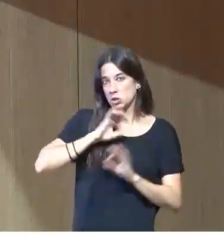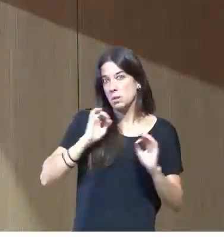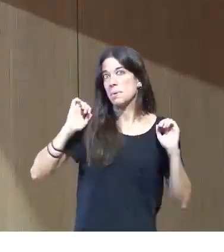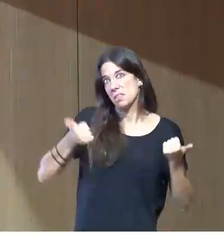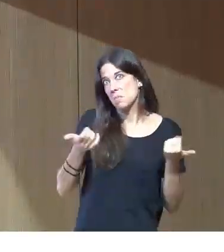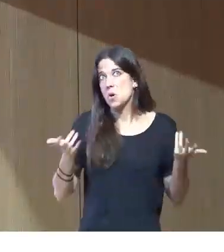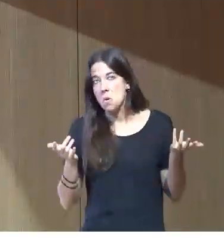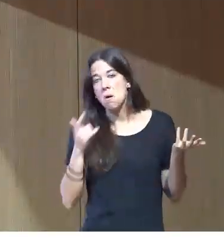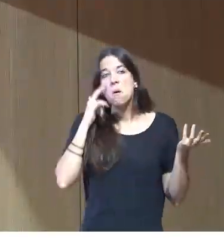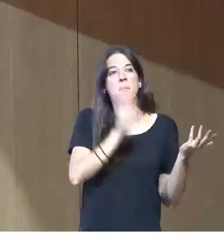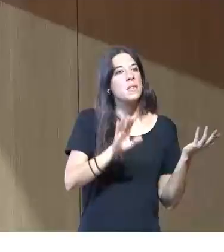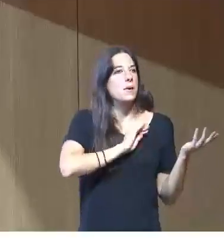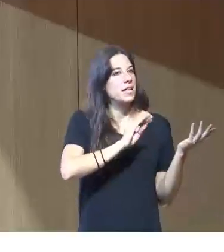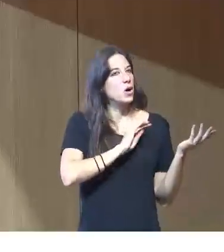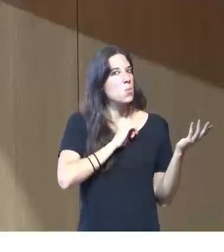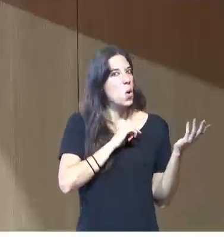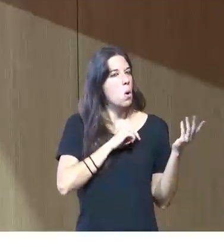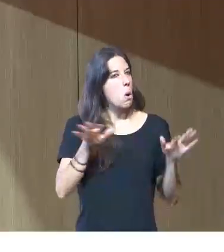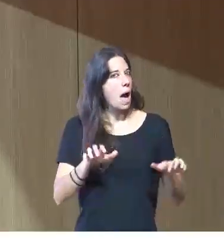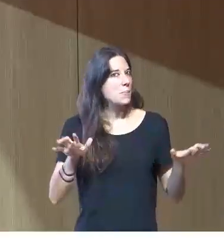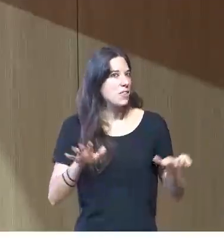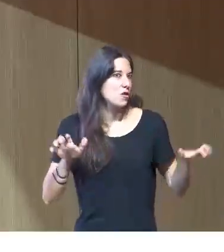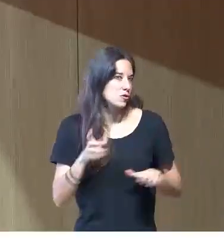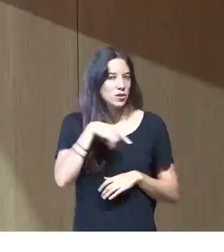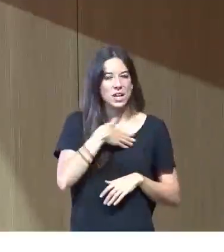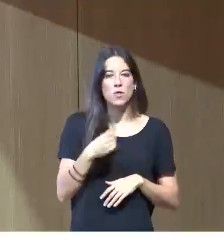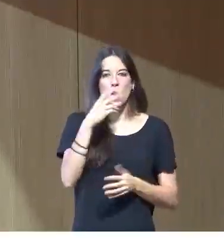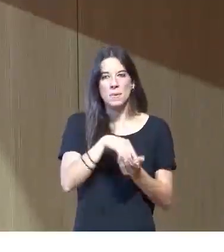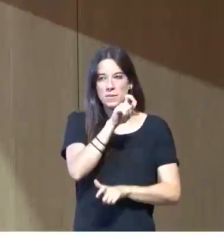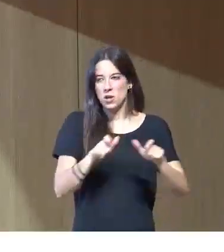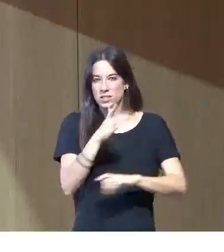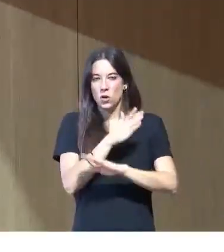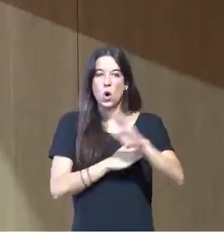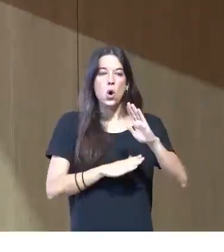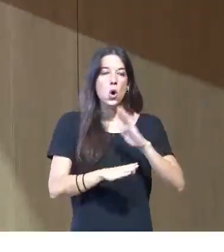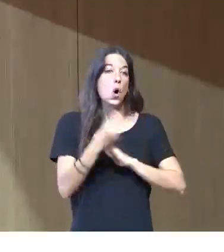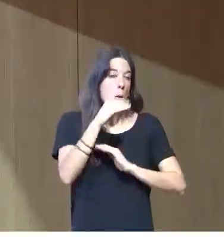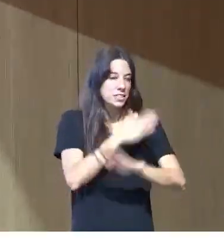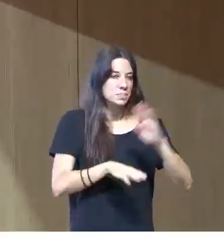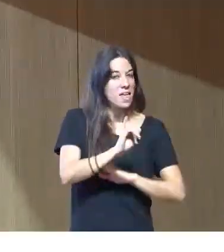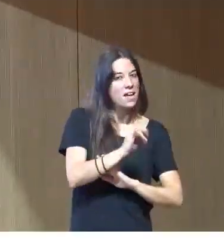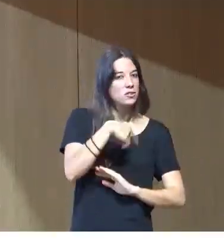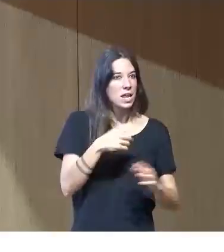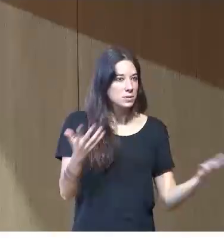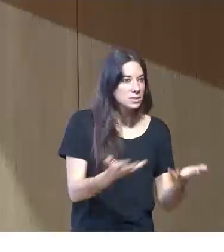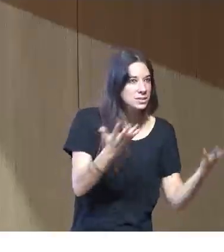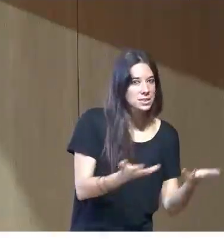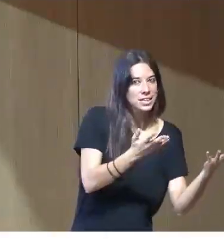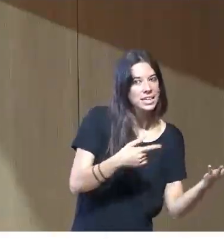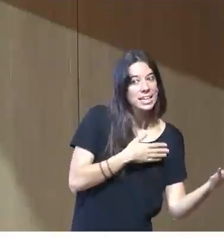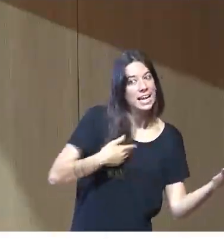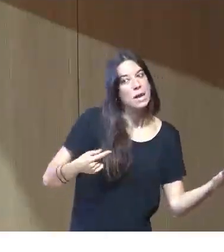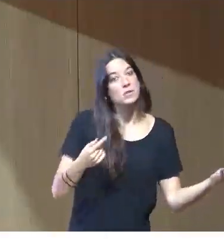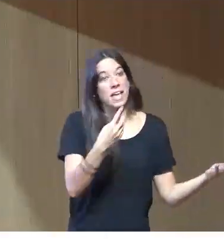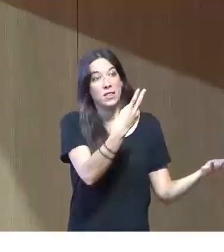parecían bastante ambiciosos No queríamos activar a más de 2.000 jóvenes con discapacidad y queríamos que 500 encontrasen su primer